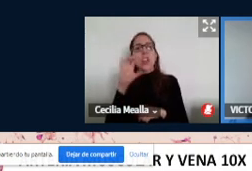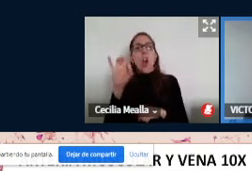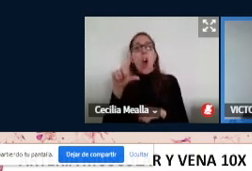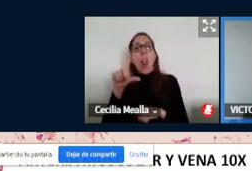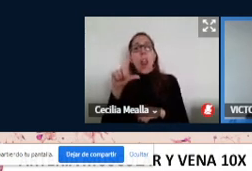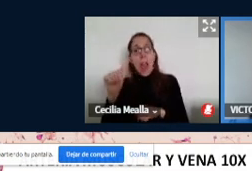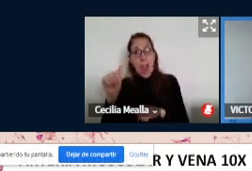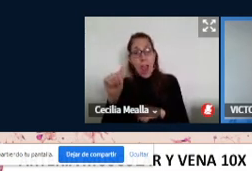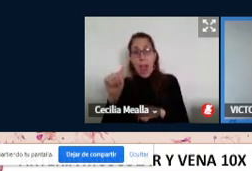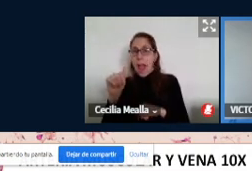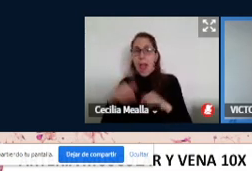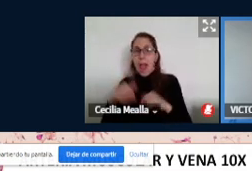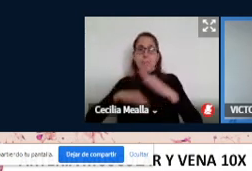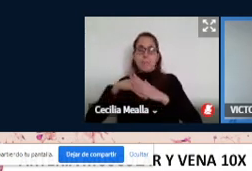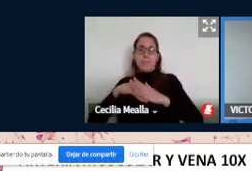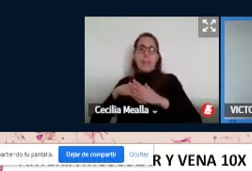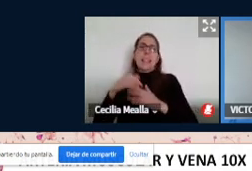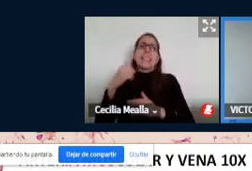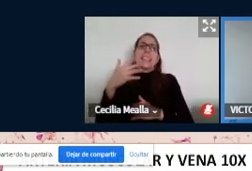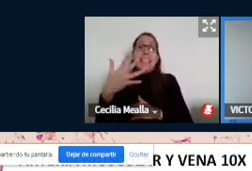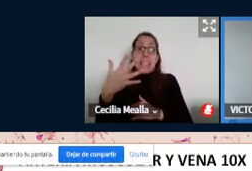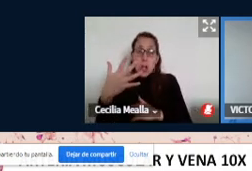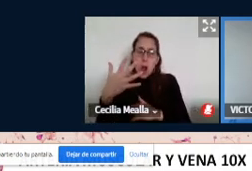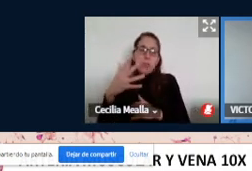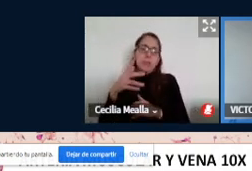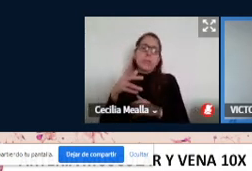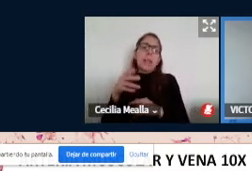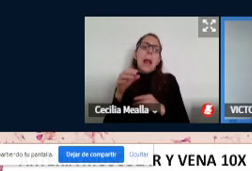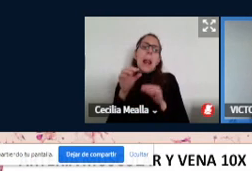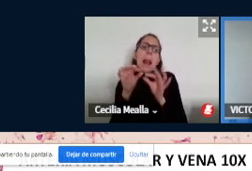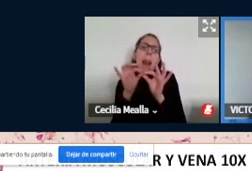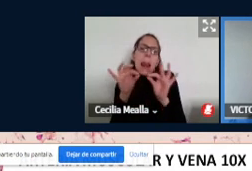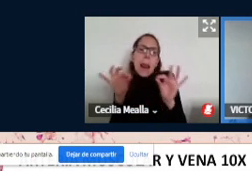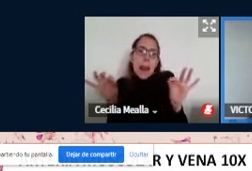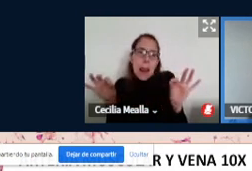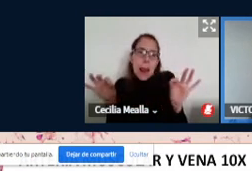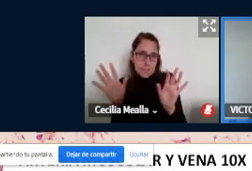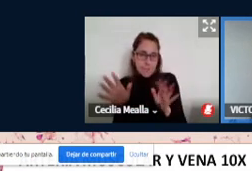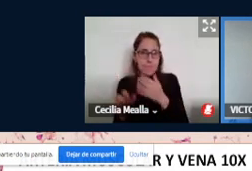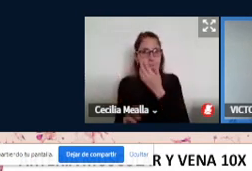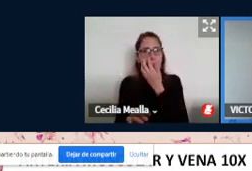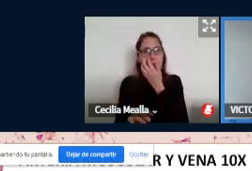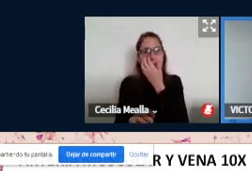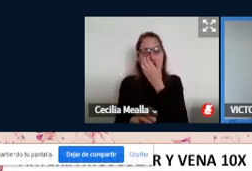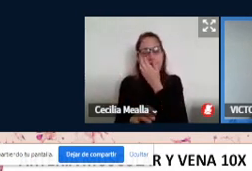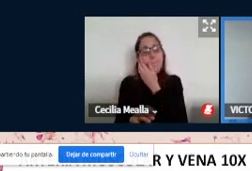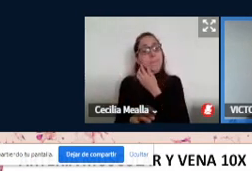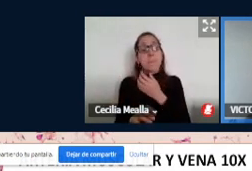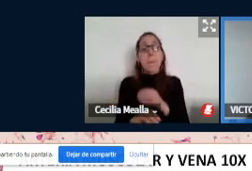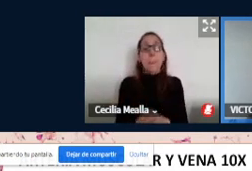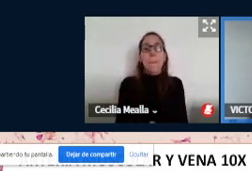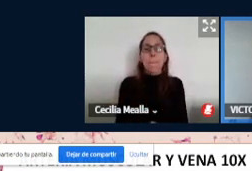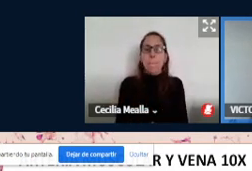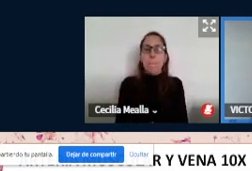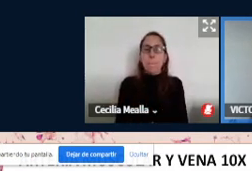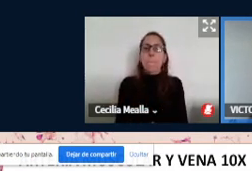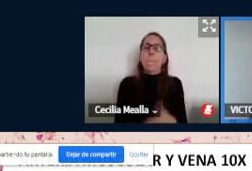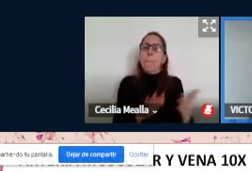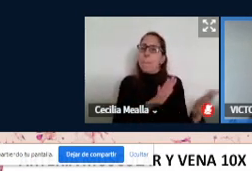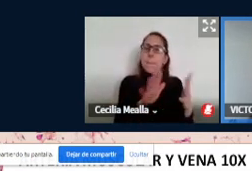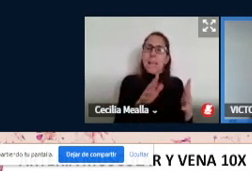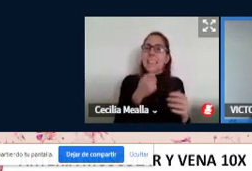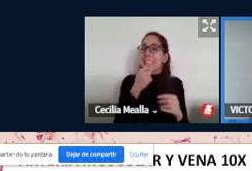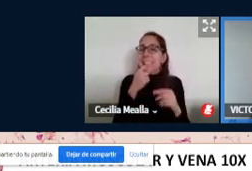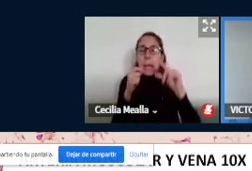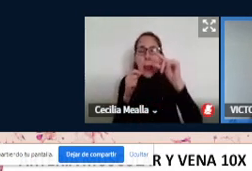hasta 5 son arterias de pequeño calibre. ¿Sí? Después tenemos, cuando tenemos entre